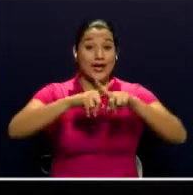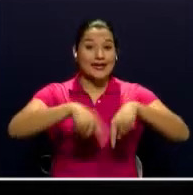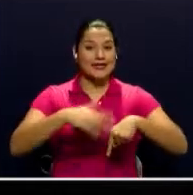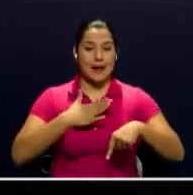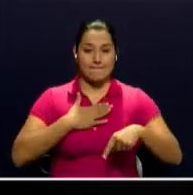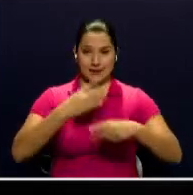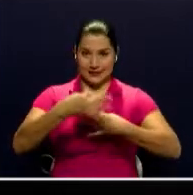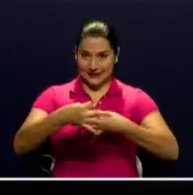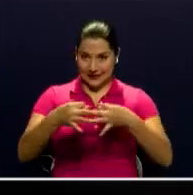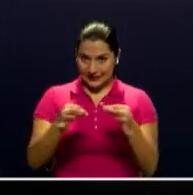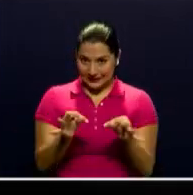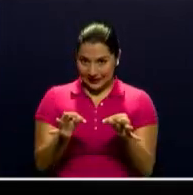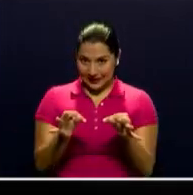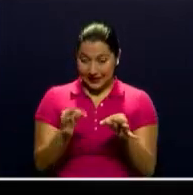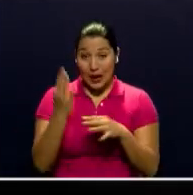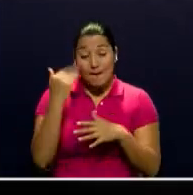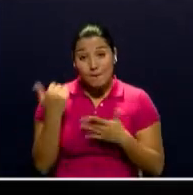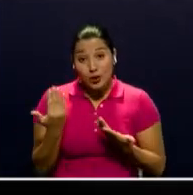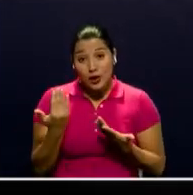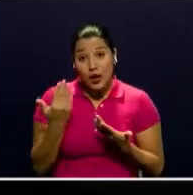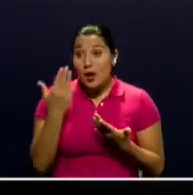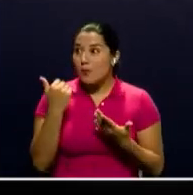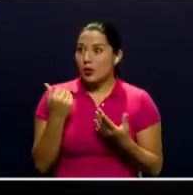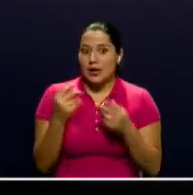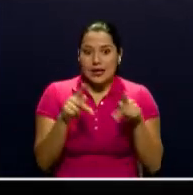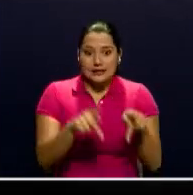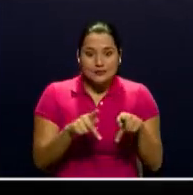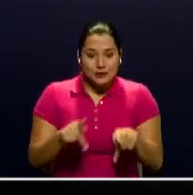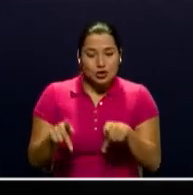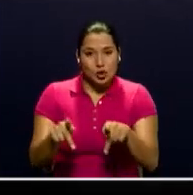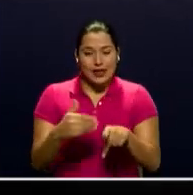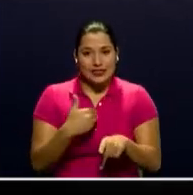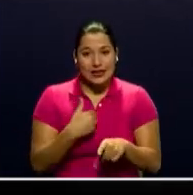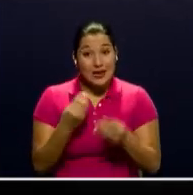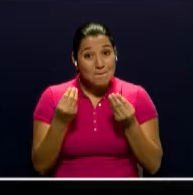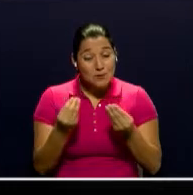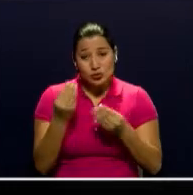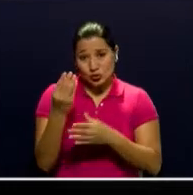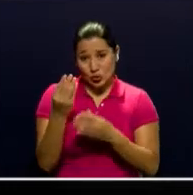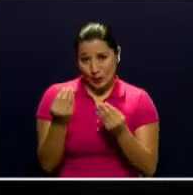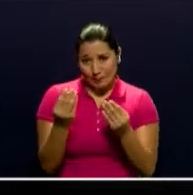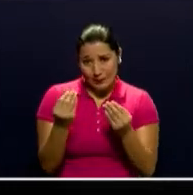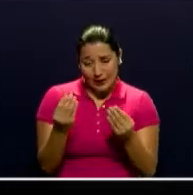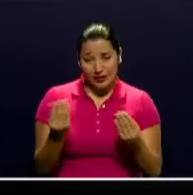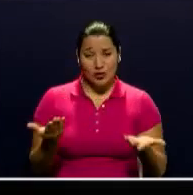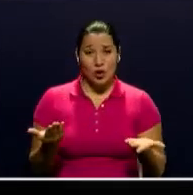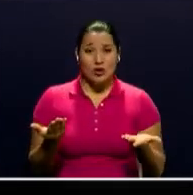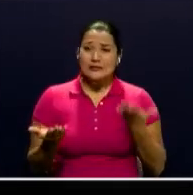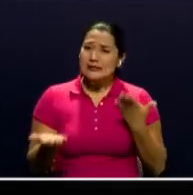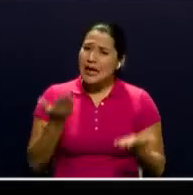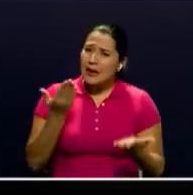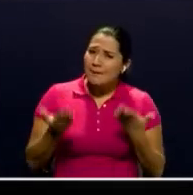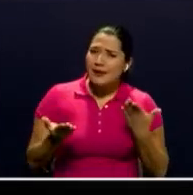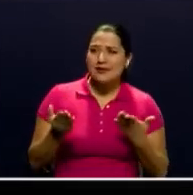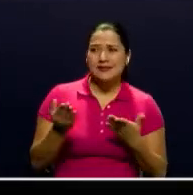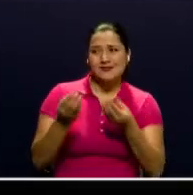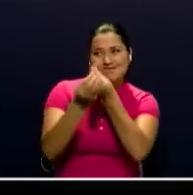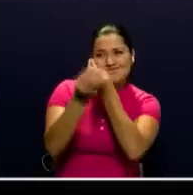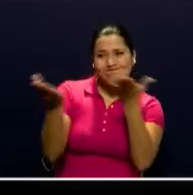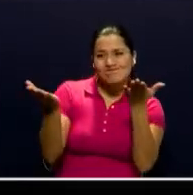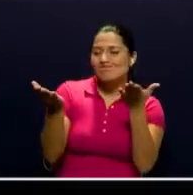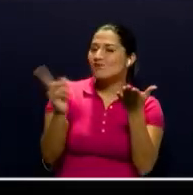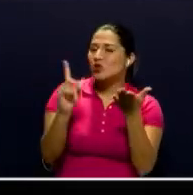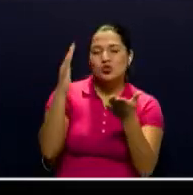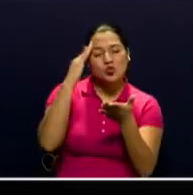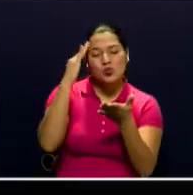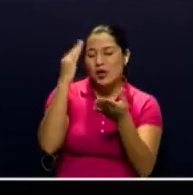talleres. Esto porque existe mucho miedo también, mal manejo tal vez de información,